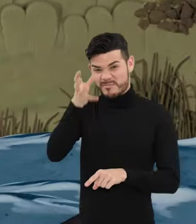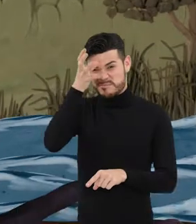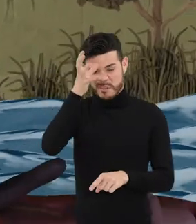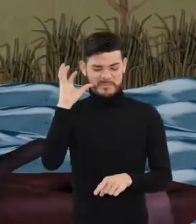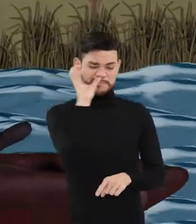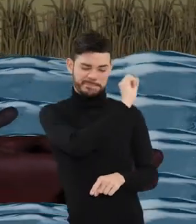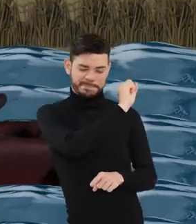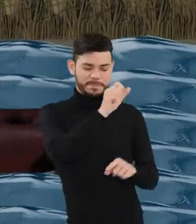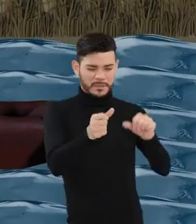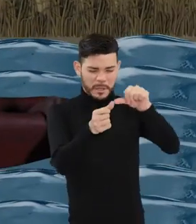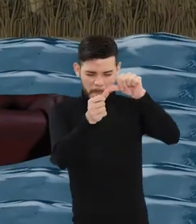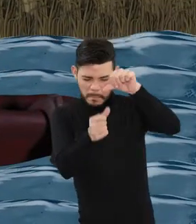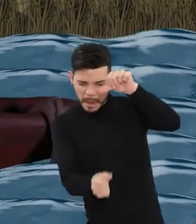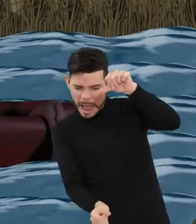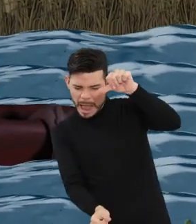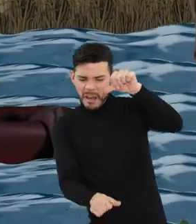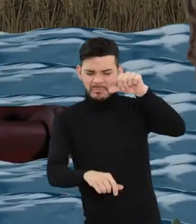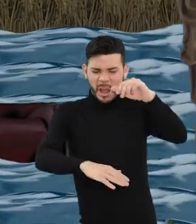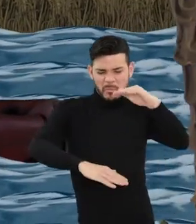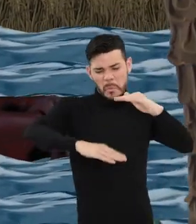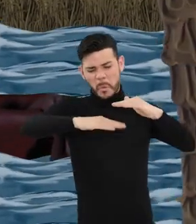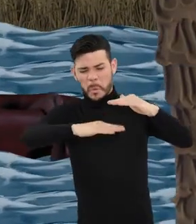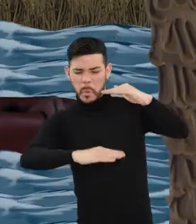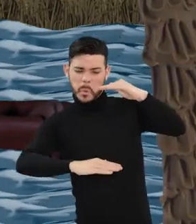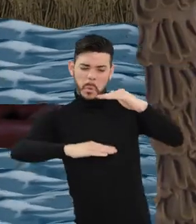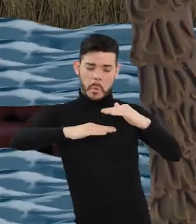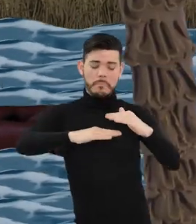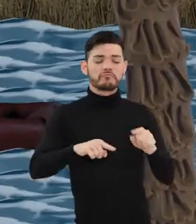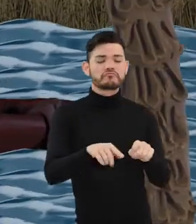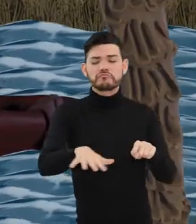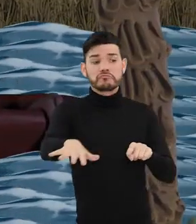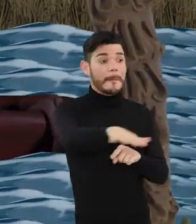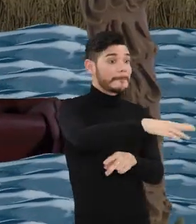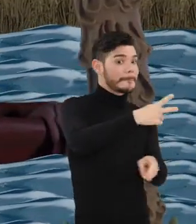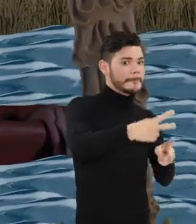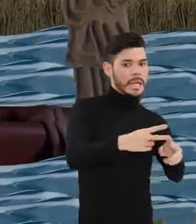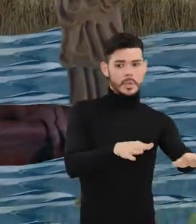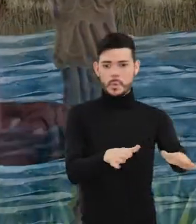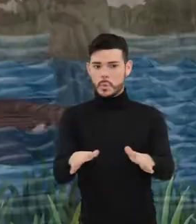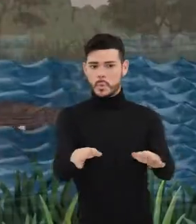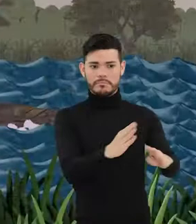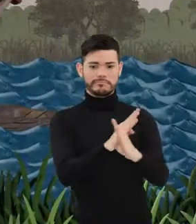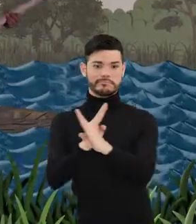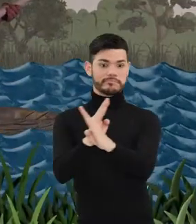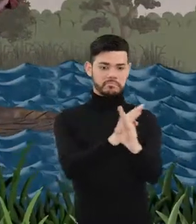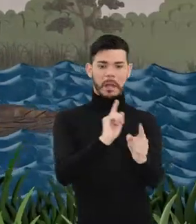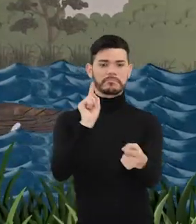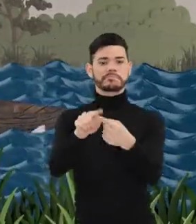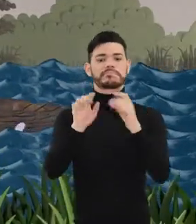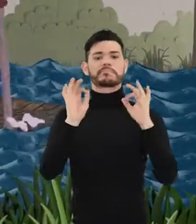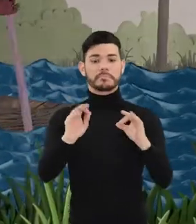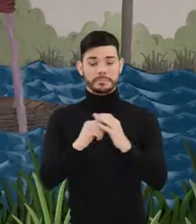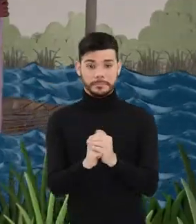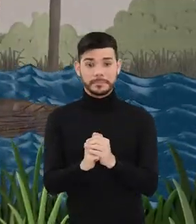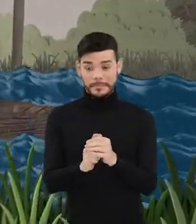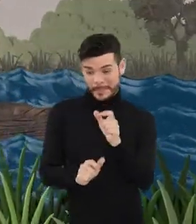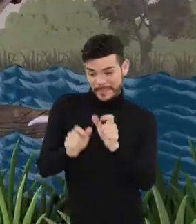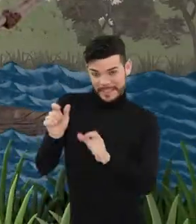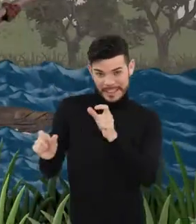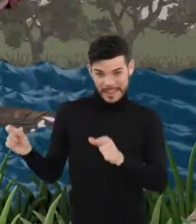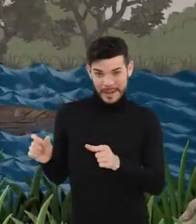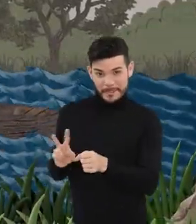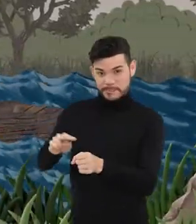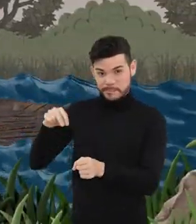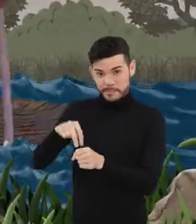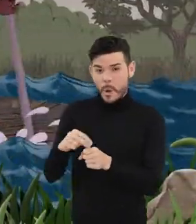río, anticipa los peligros y consigue llevar la embarcación a su destino. Los pobladores prehispánicos conocían bien el